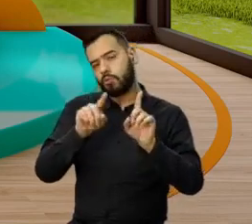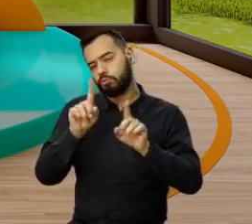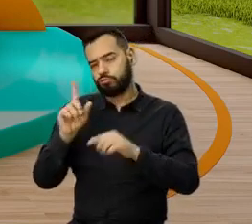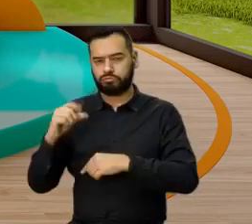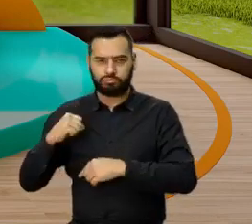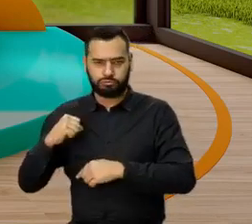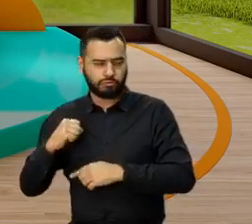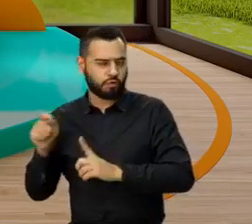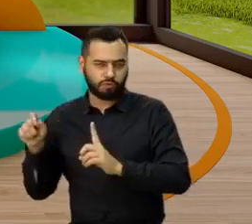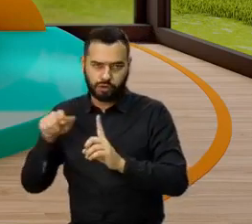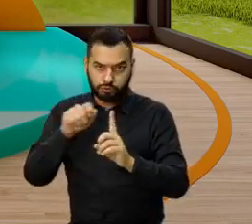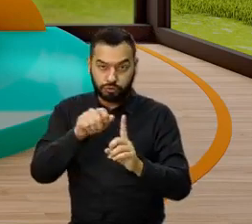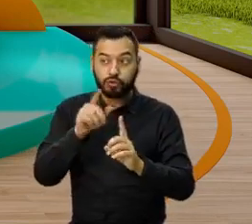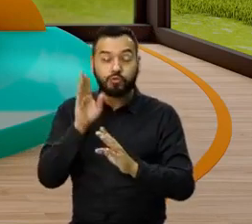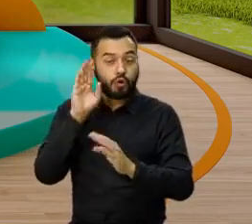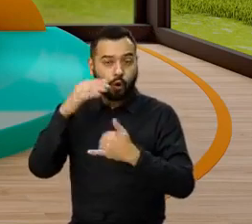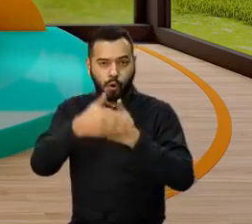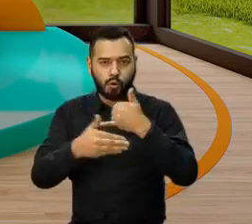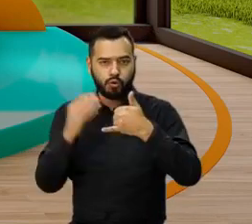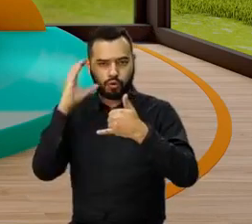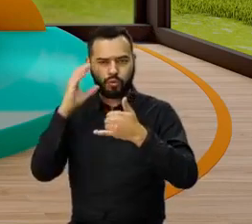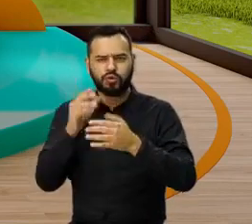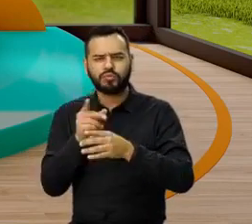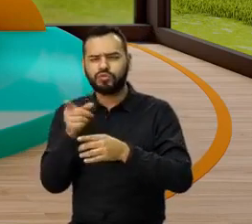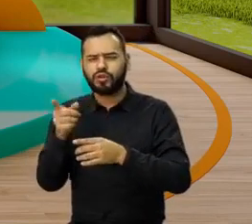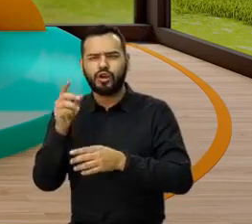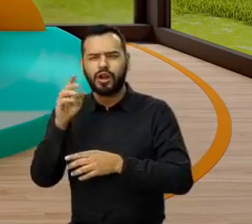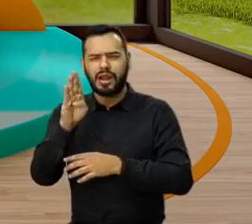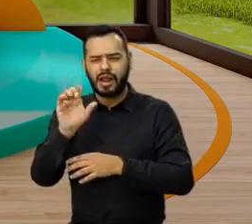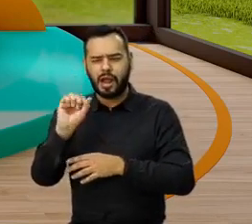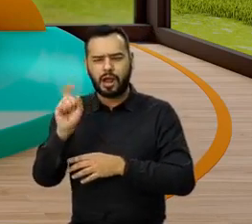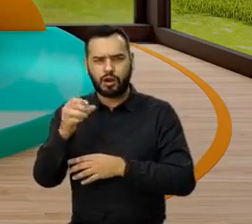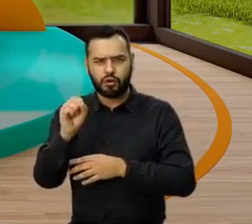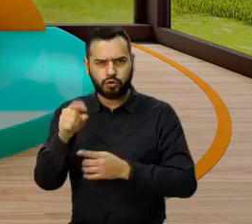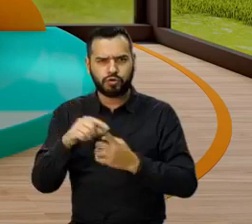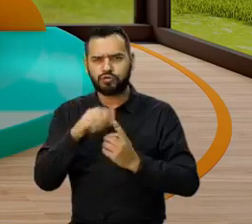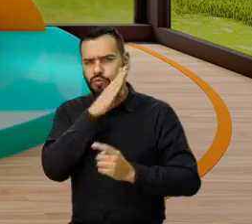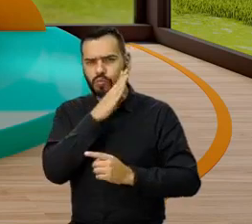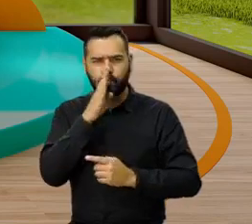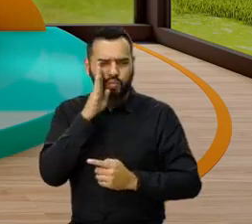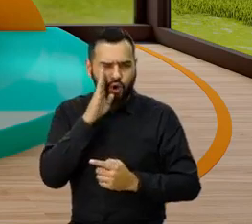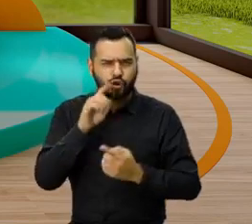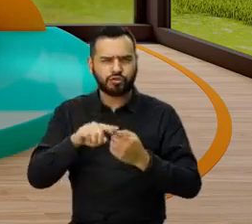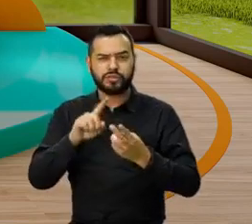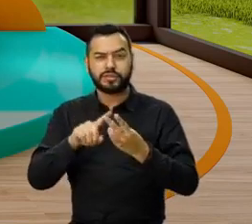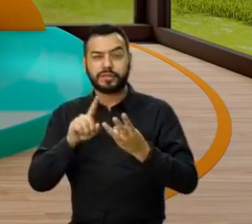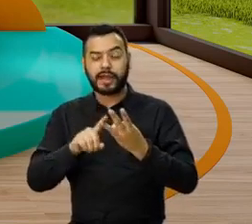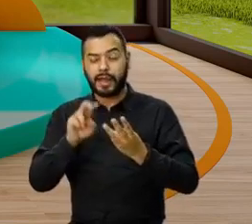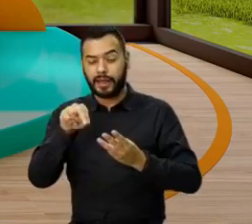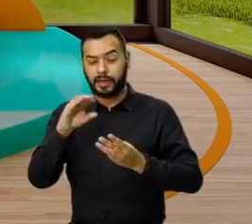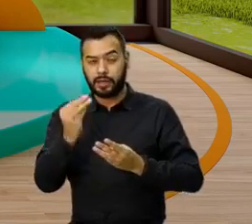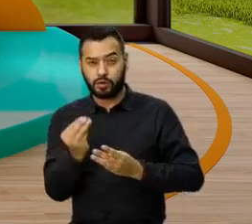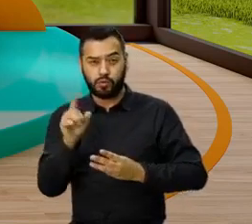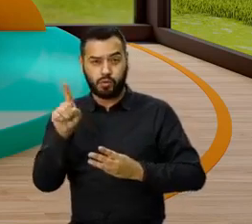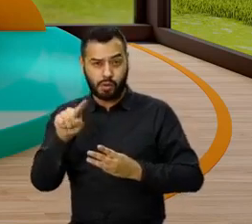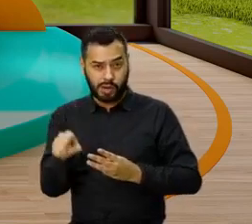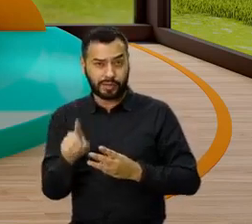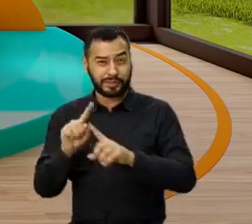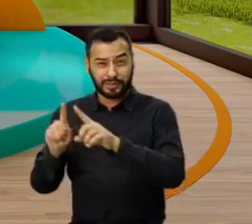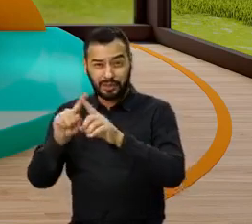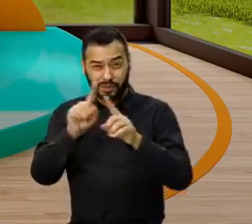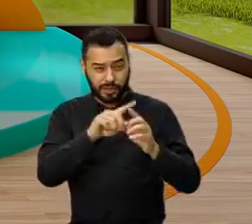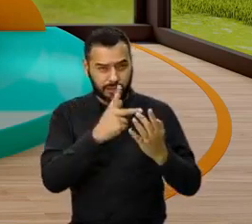país próximos lanzamientos como lagos de torca bolsa palestina y n cuece también alternativas financieras